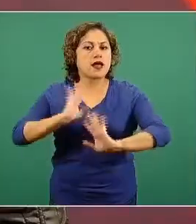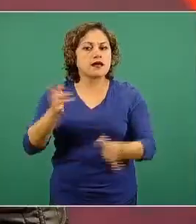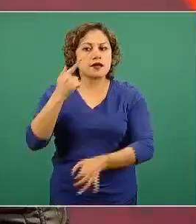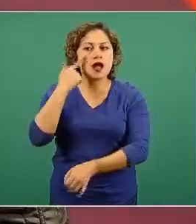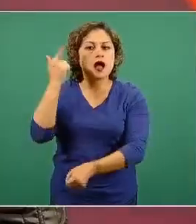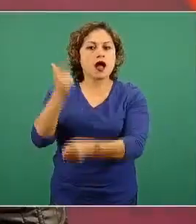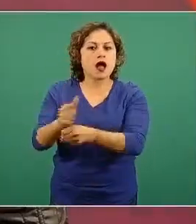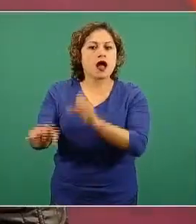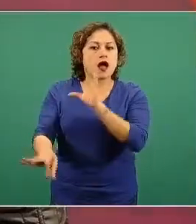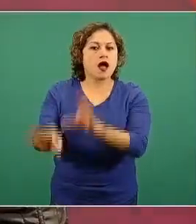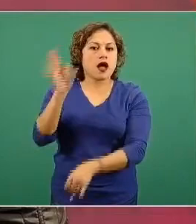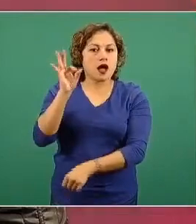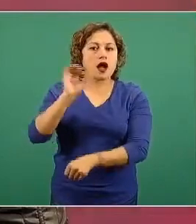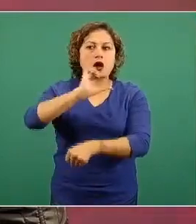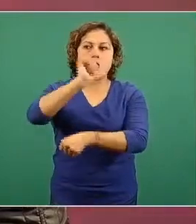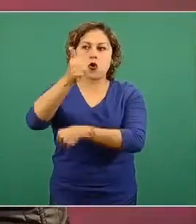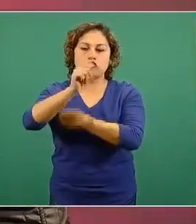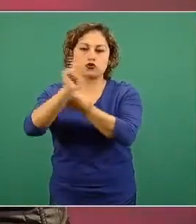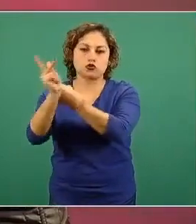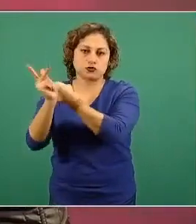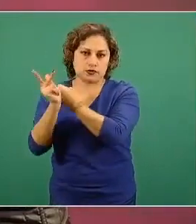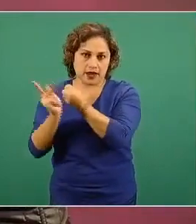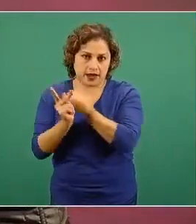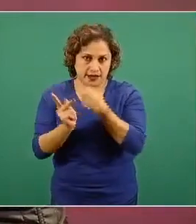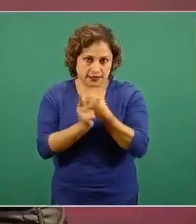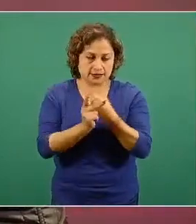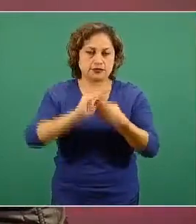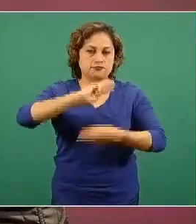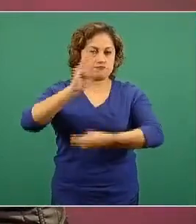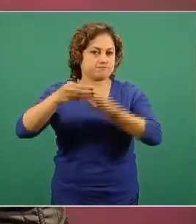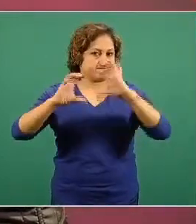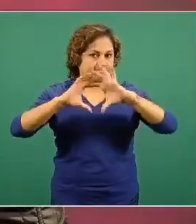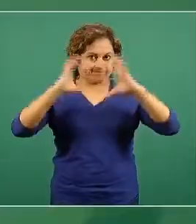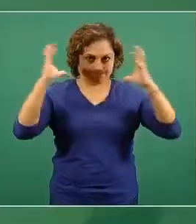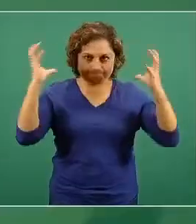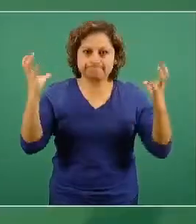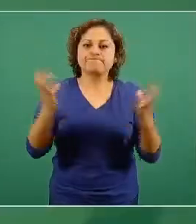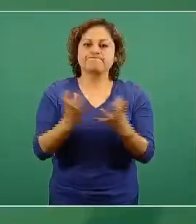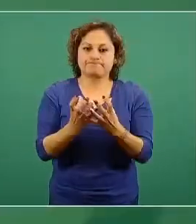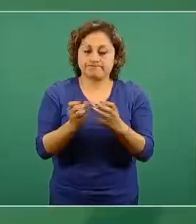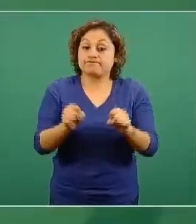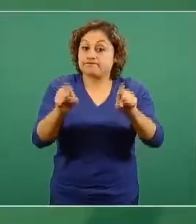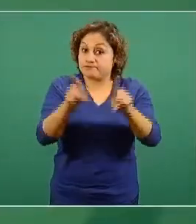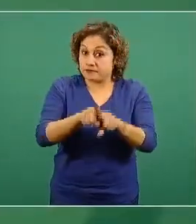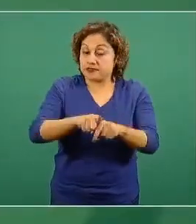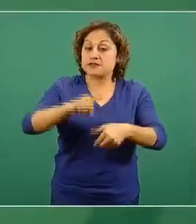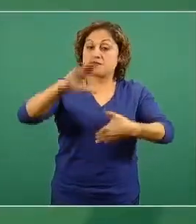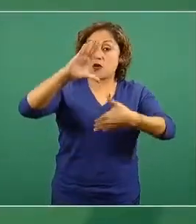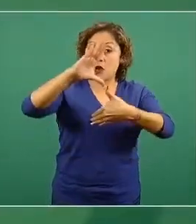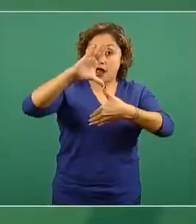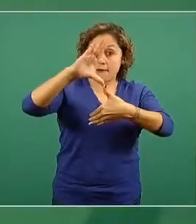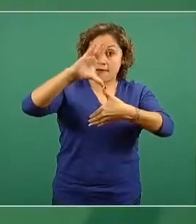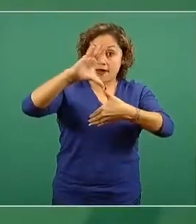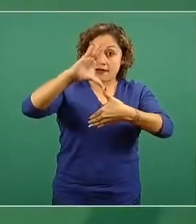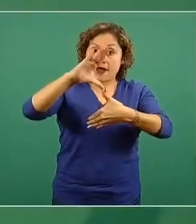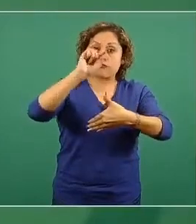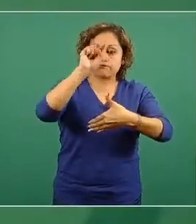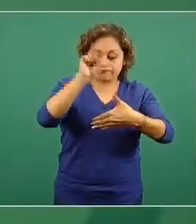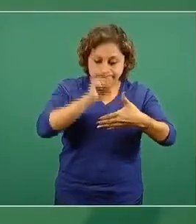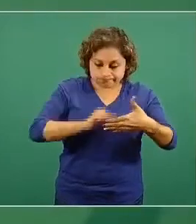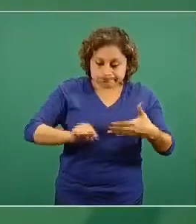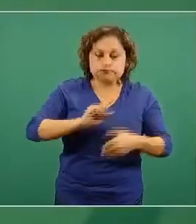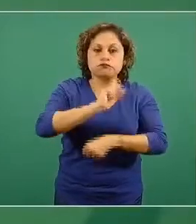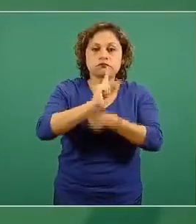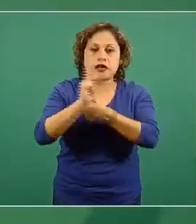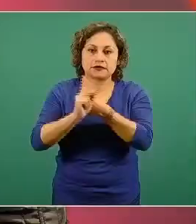la misma en varias partes del mundo, incluido países de Sudamérica o América, al cual pues ahora